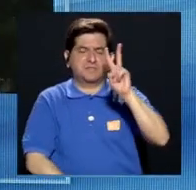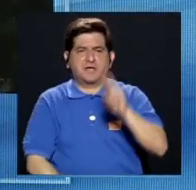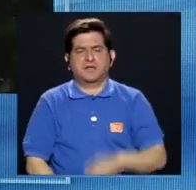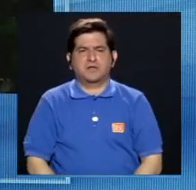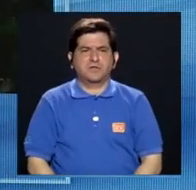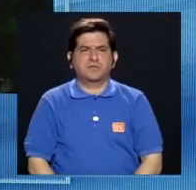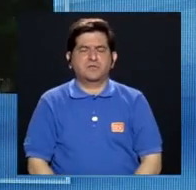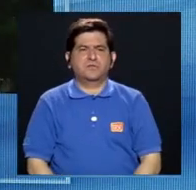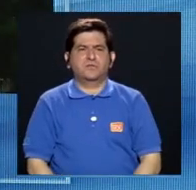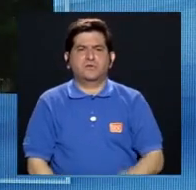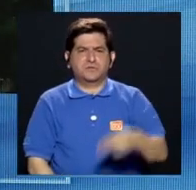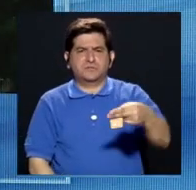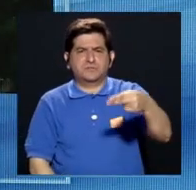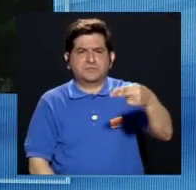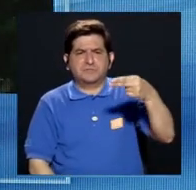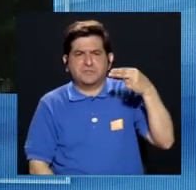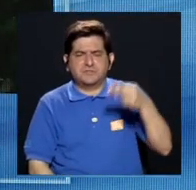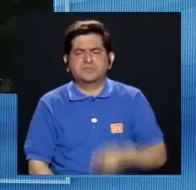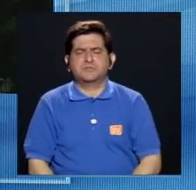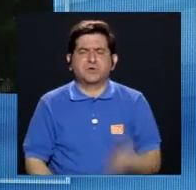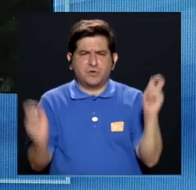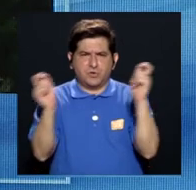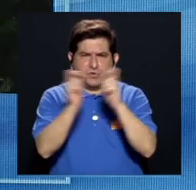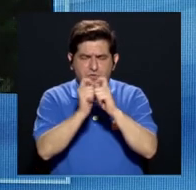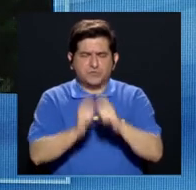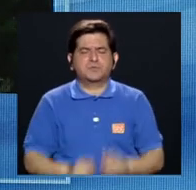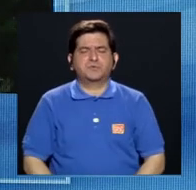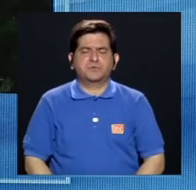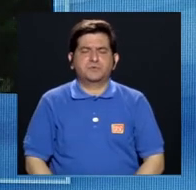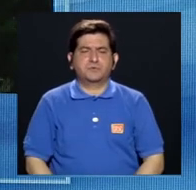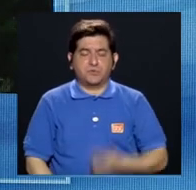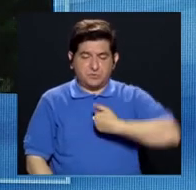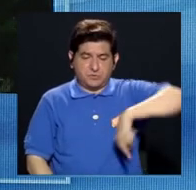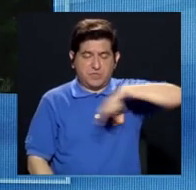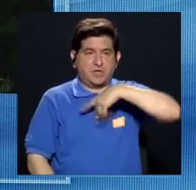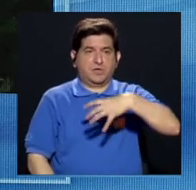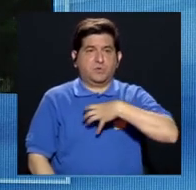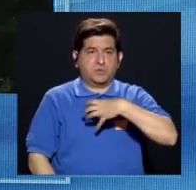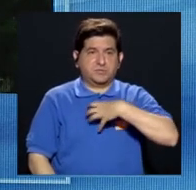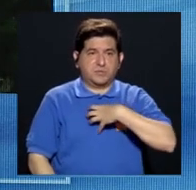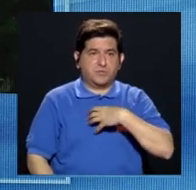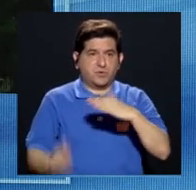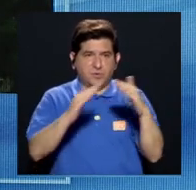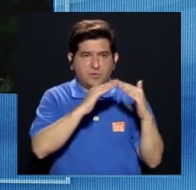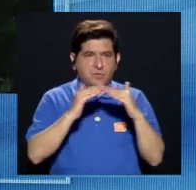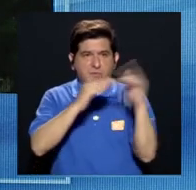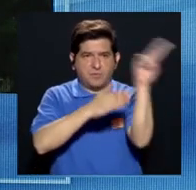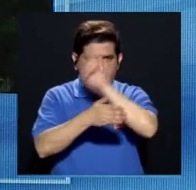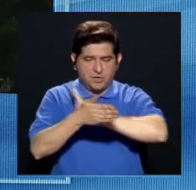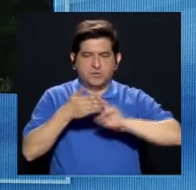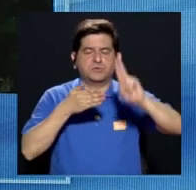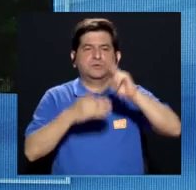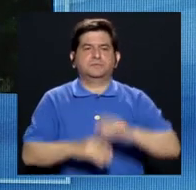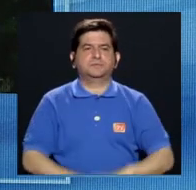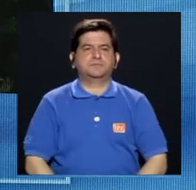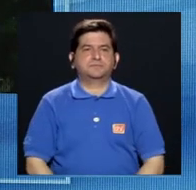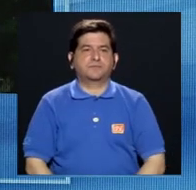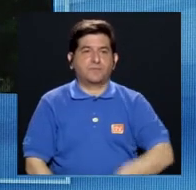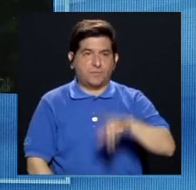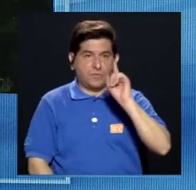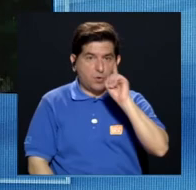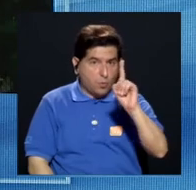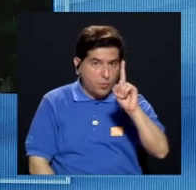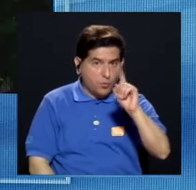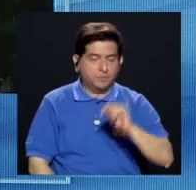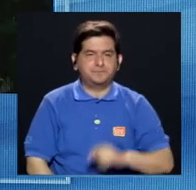hitos urbanos realmente importantes en nuestra propia ciudad universitaria. Uno de